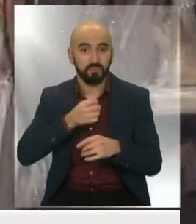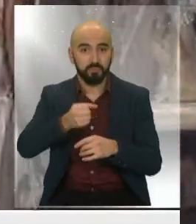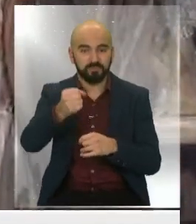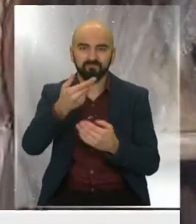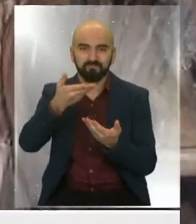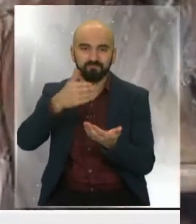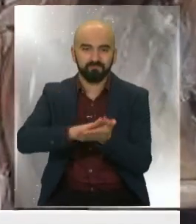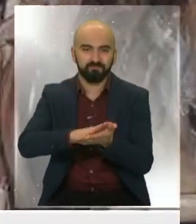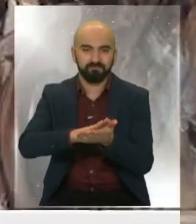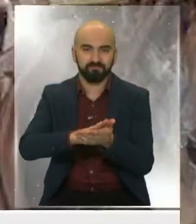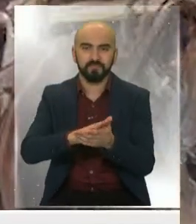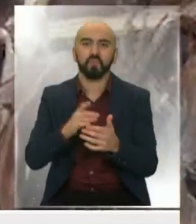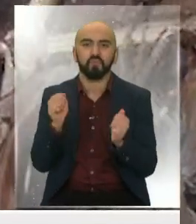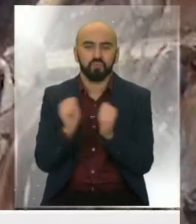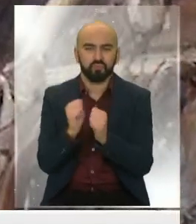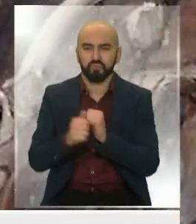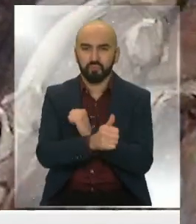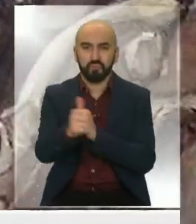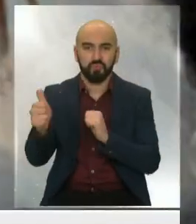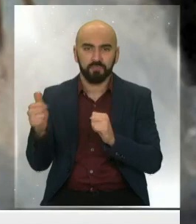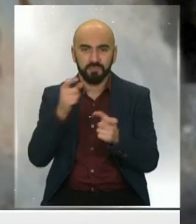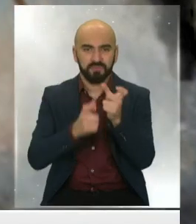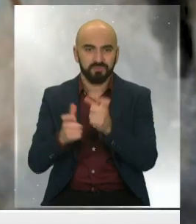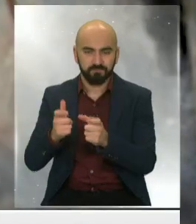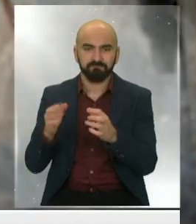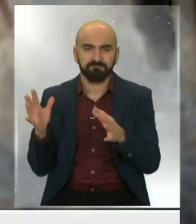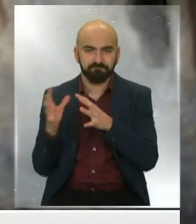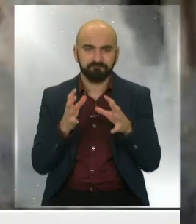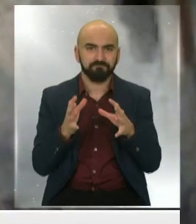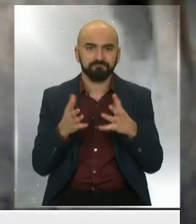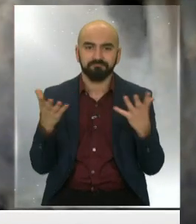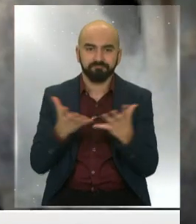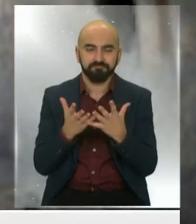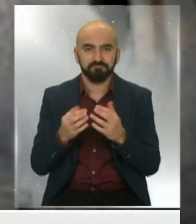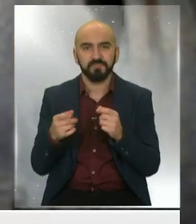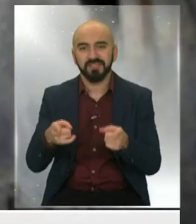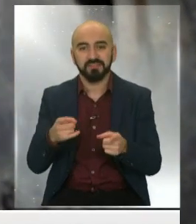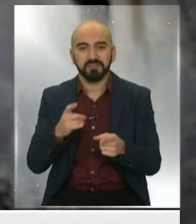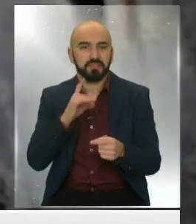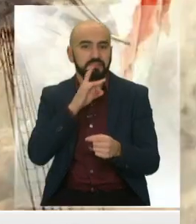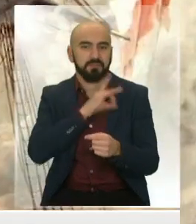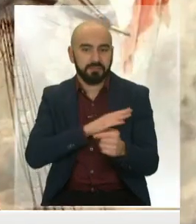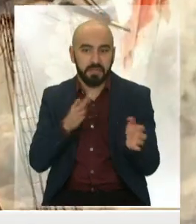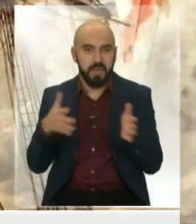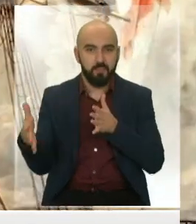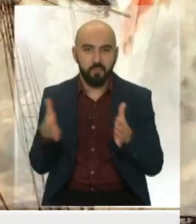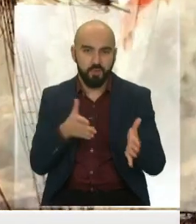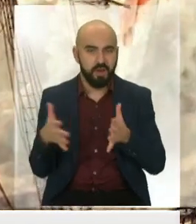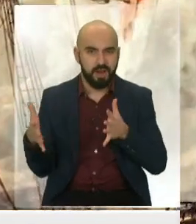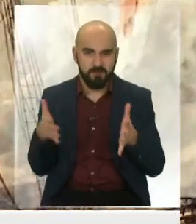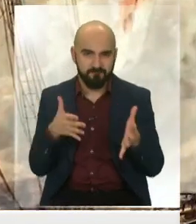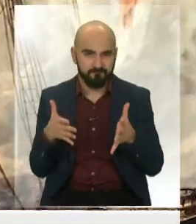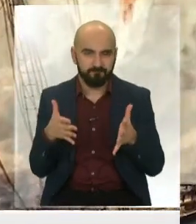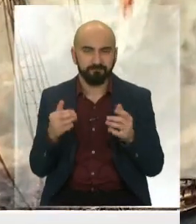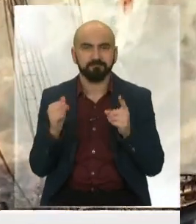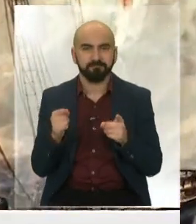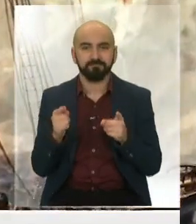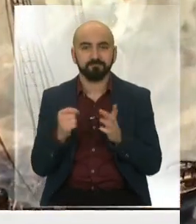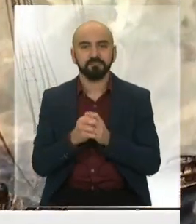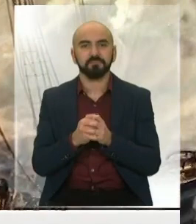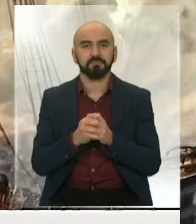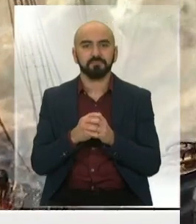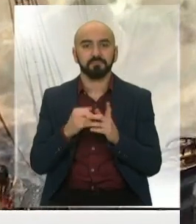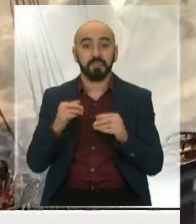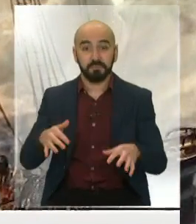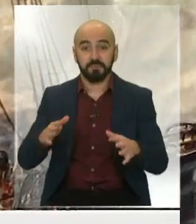Prat junto a toda la plana mayor de la Esmeralda, un acto que removió al Chile de esa época. Cambió el curso de